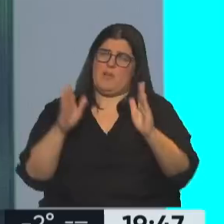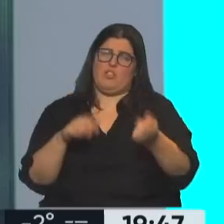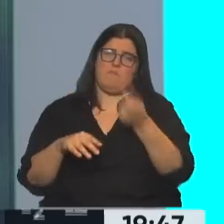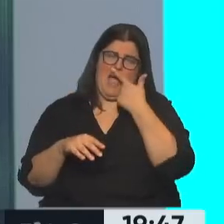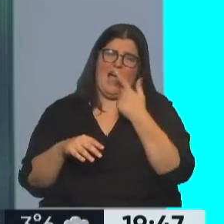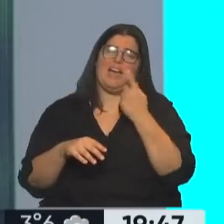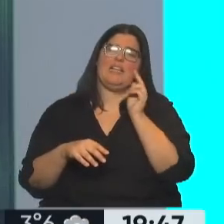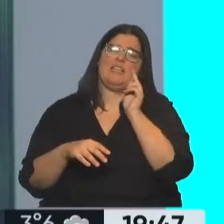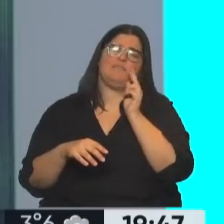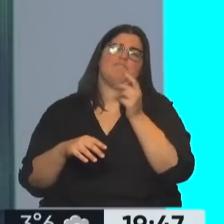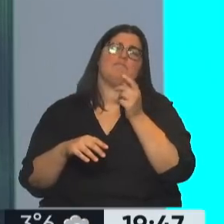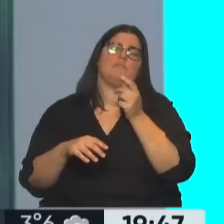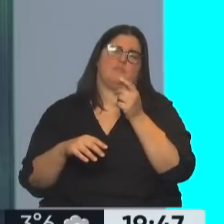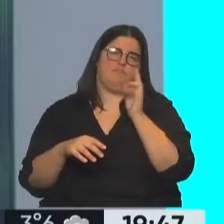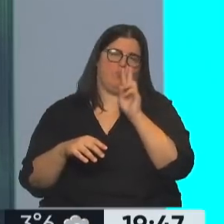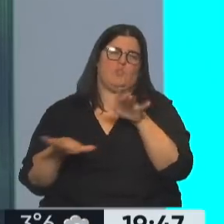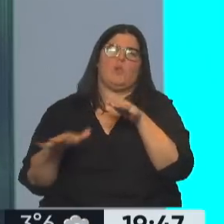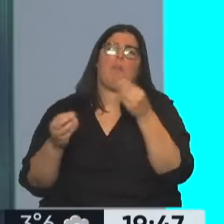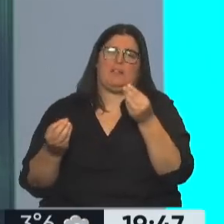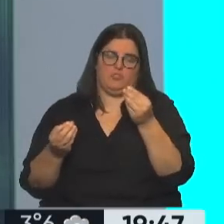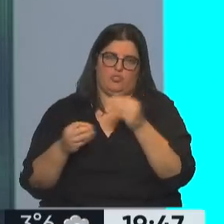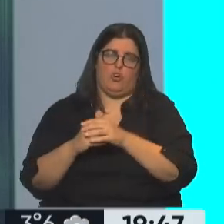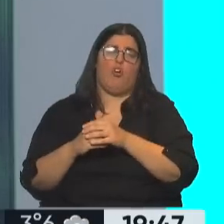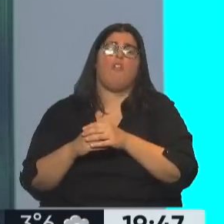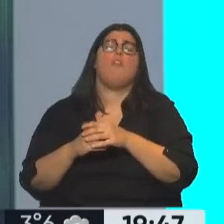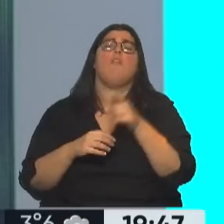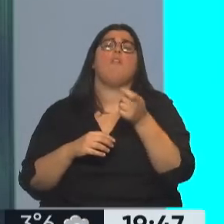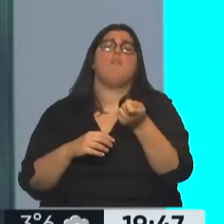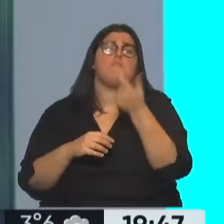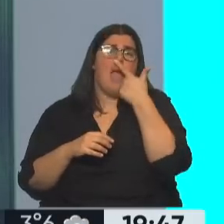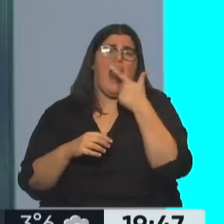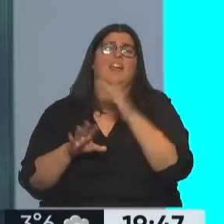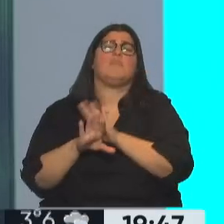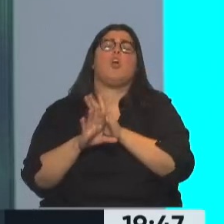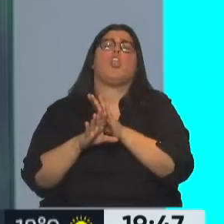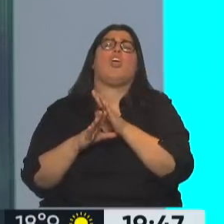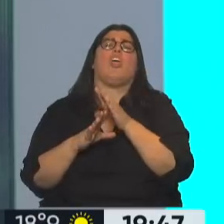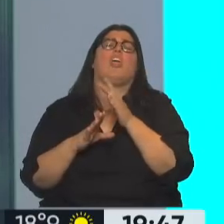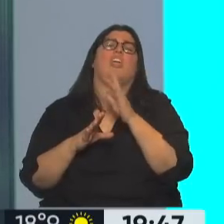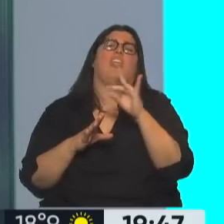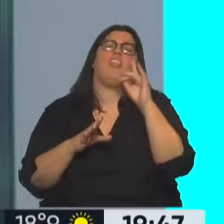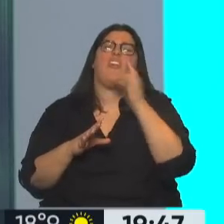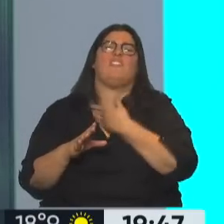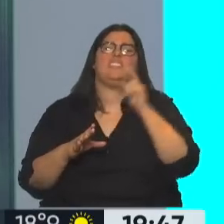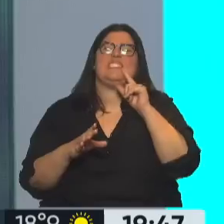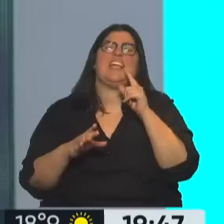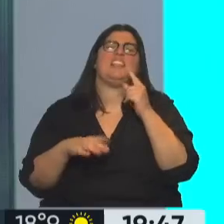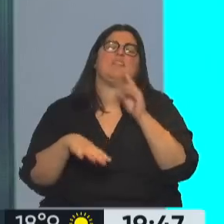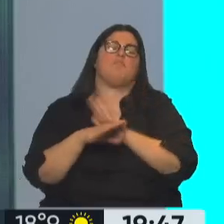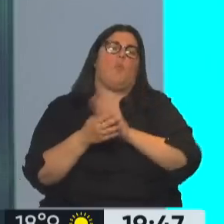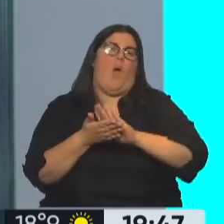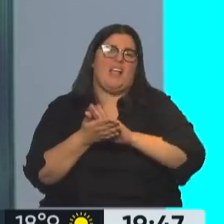dice poco, pero es, Macri ni siquiera redujo el déficit. Macri lo que redujo fue el déficit primario. Es decir,